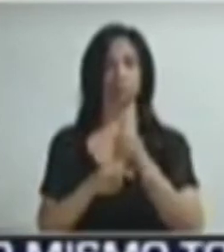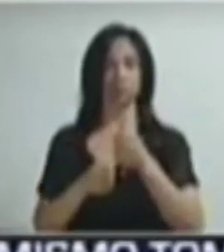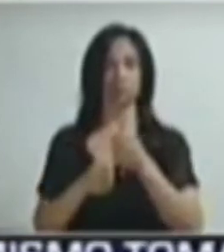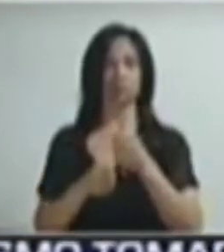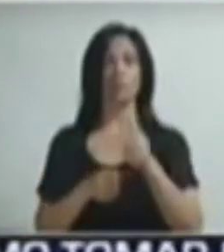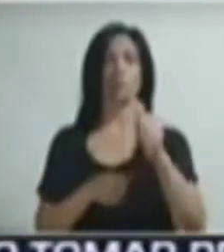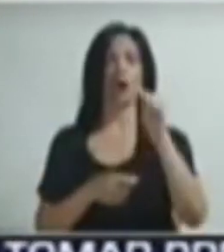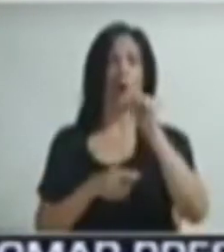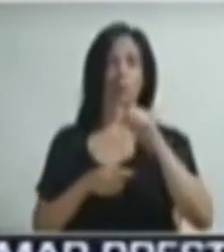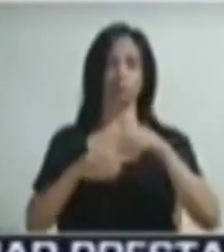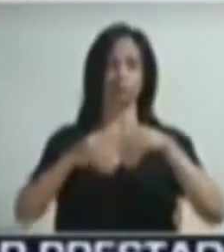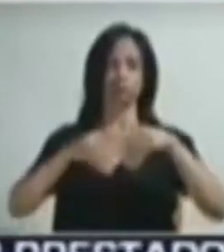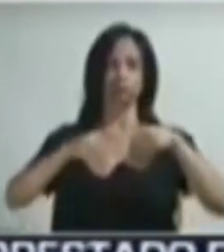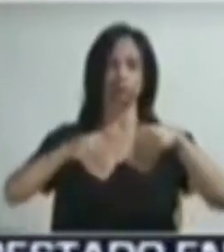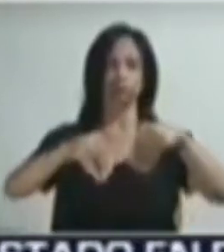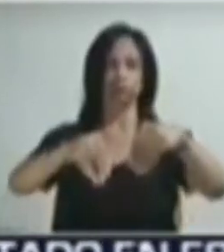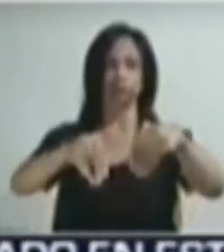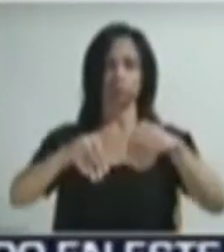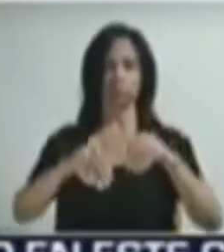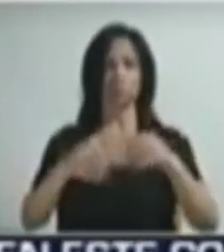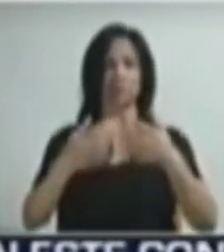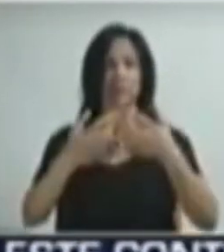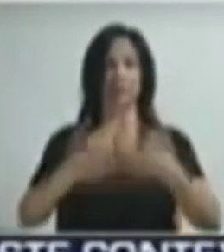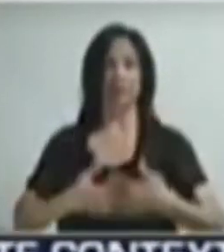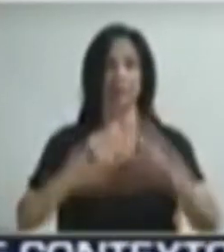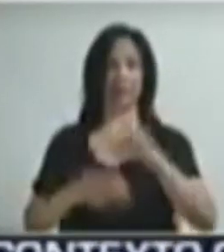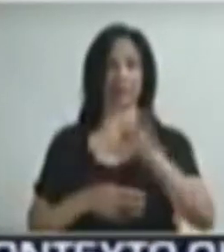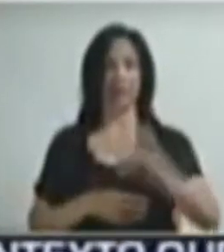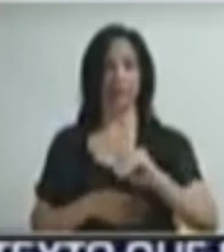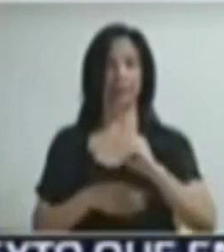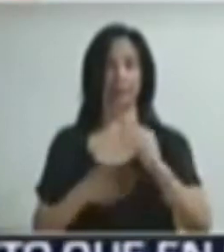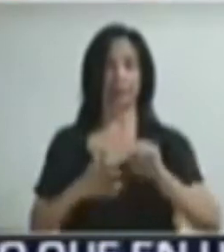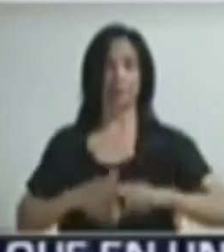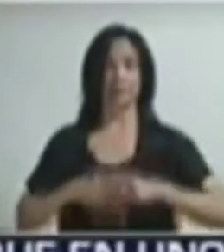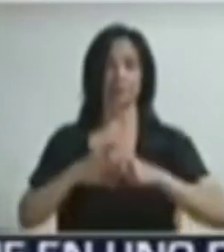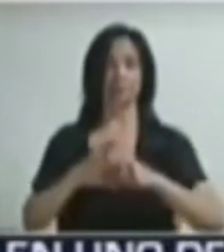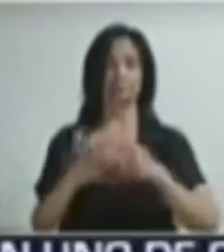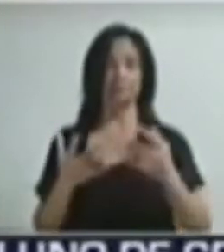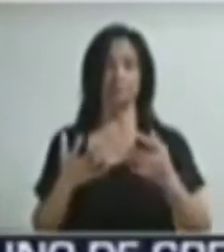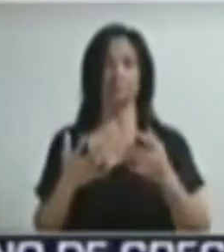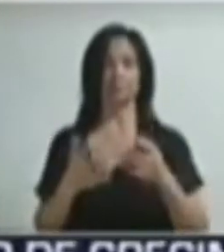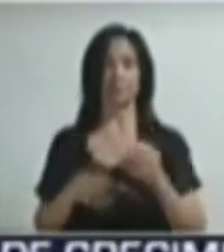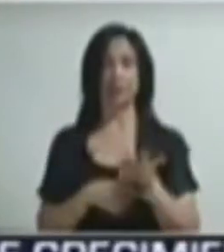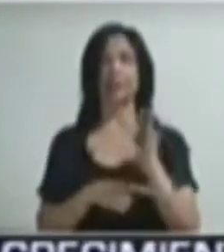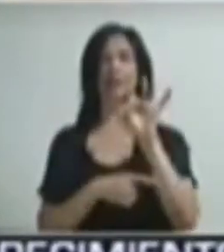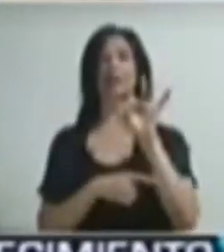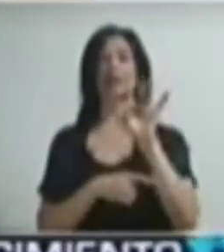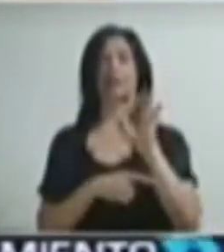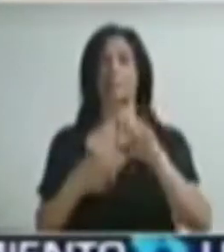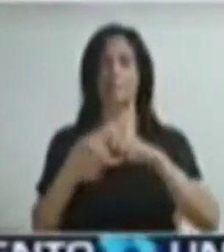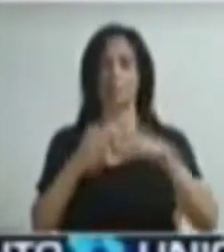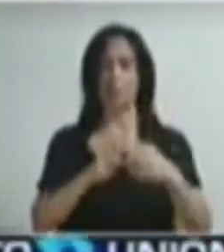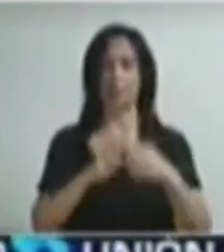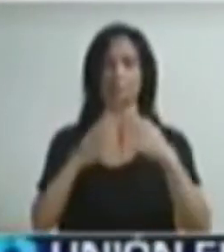intensidad, los motores y las bombas comienzan uno a descubrir lo de perfecto que